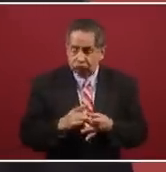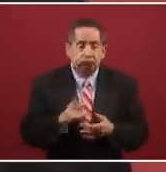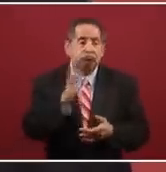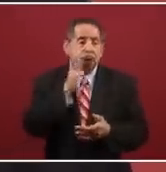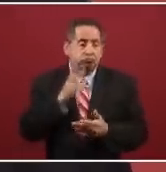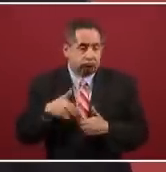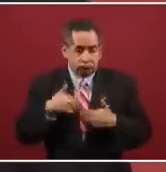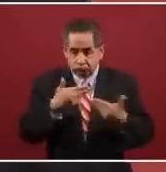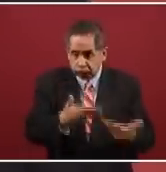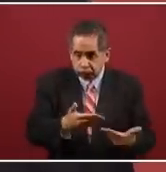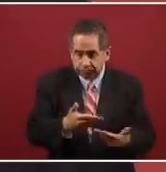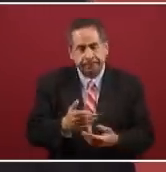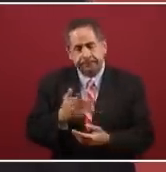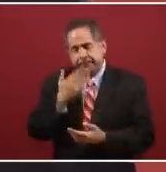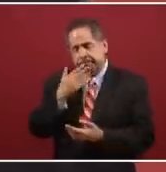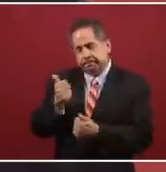Pemex,